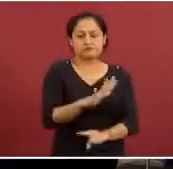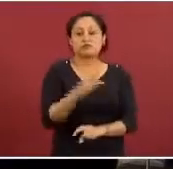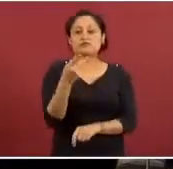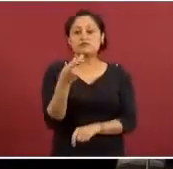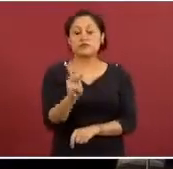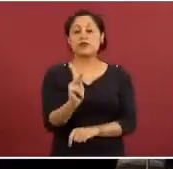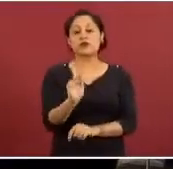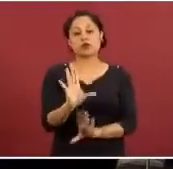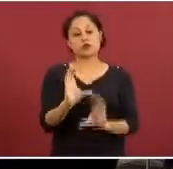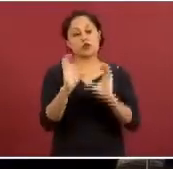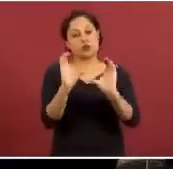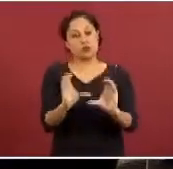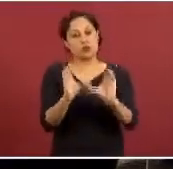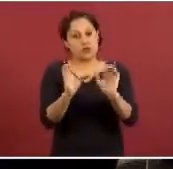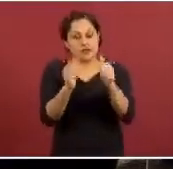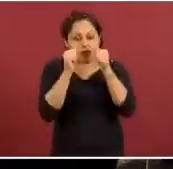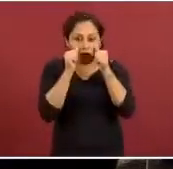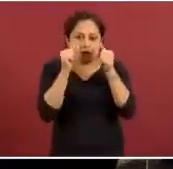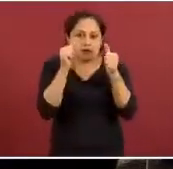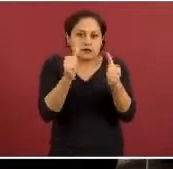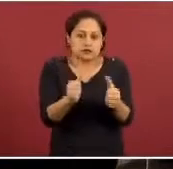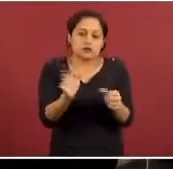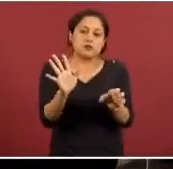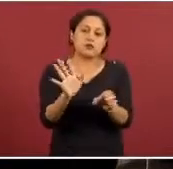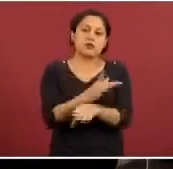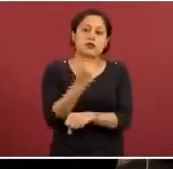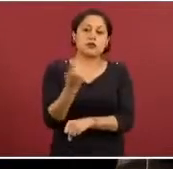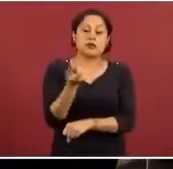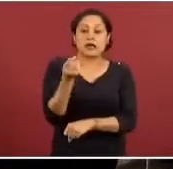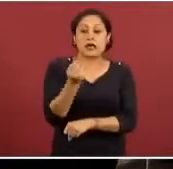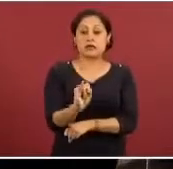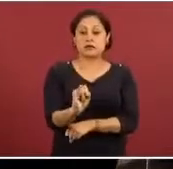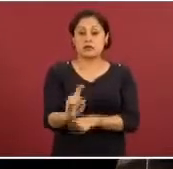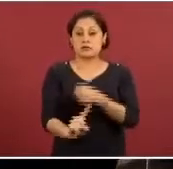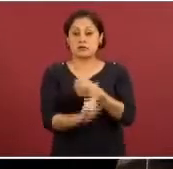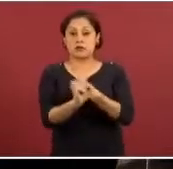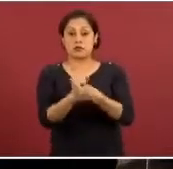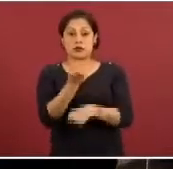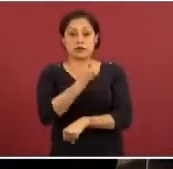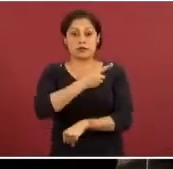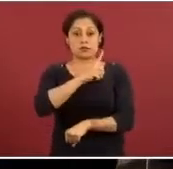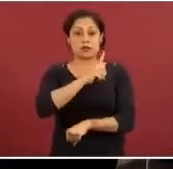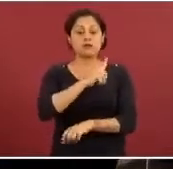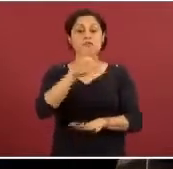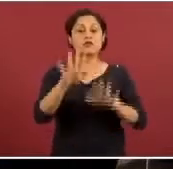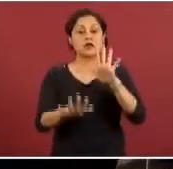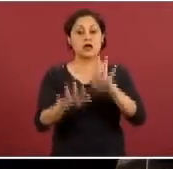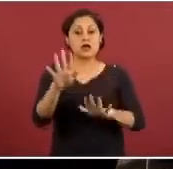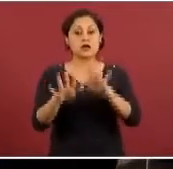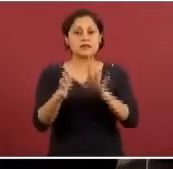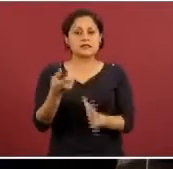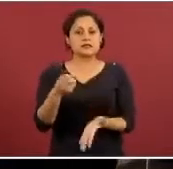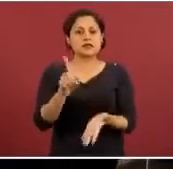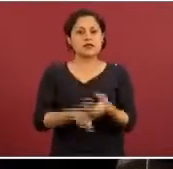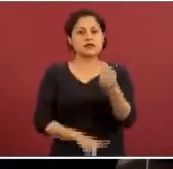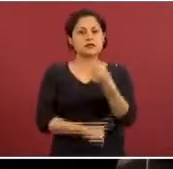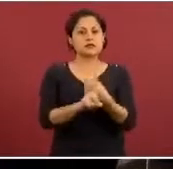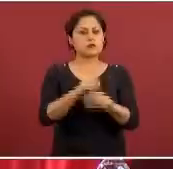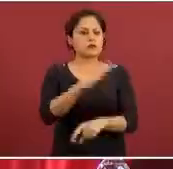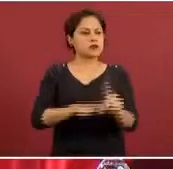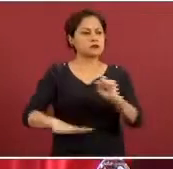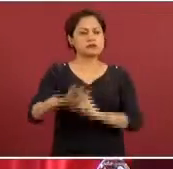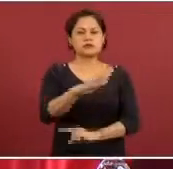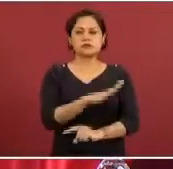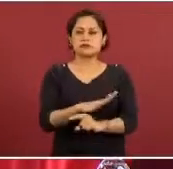atención cuando los fenómenos de salud empiezan a afectar las relaciones humanas. Y